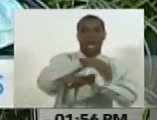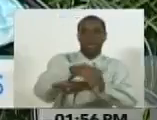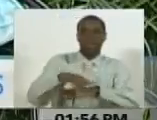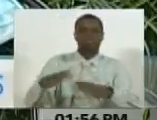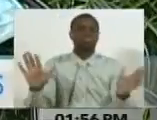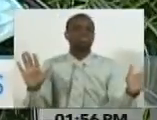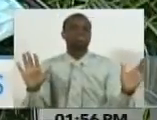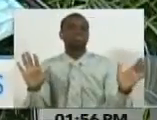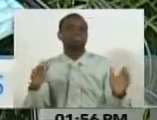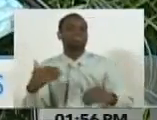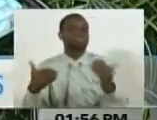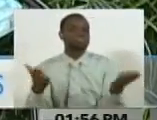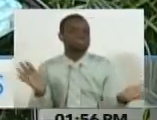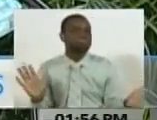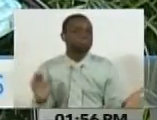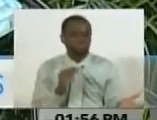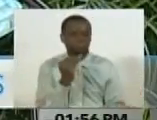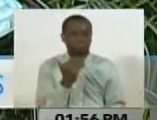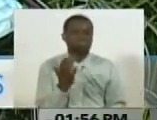no?